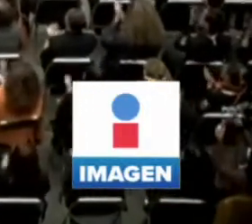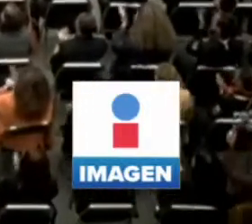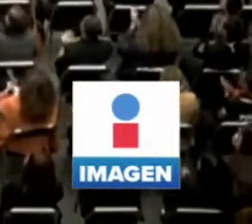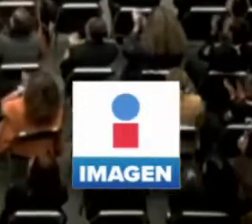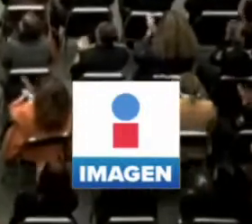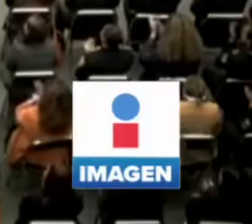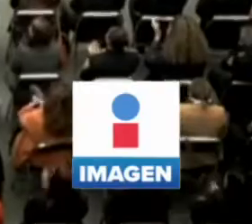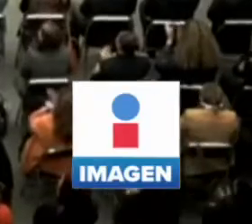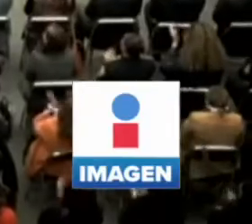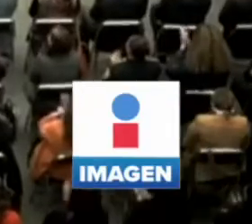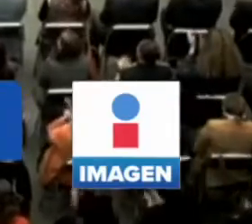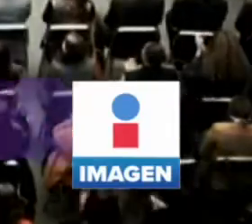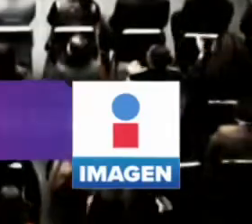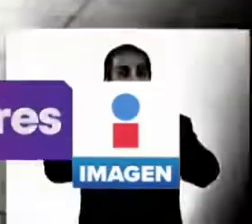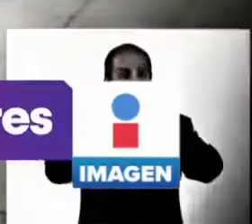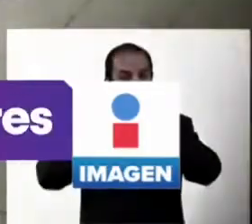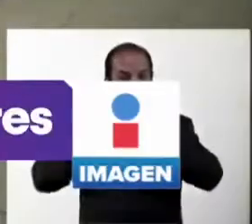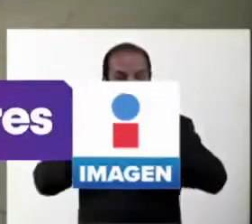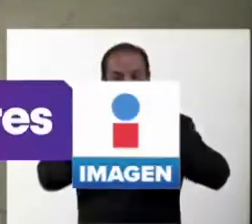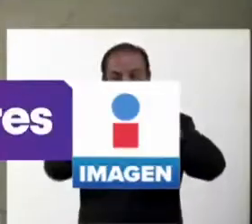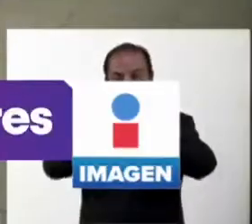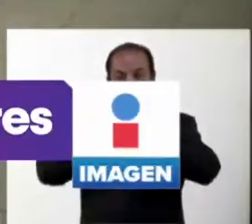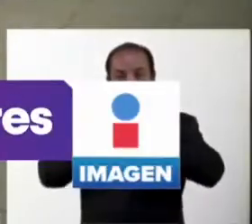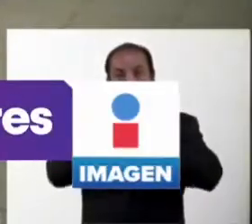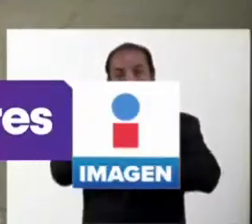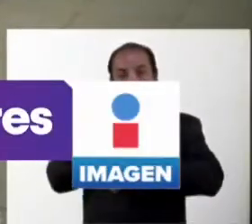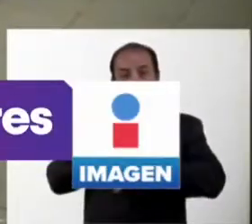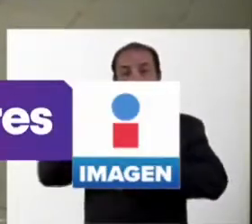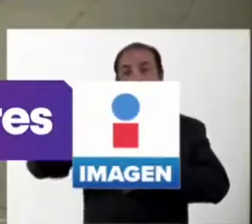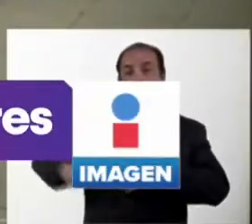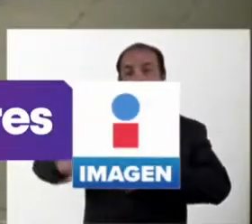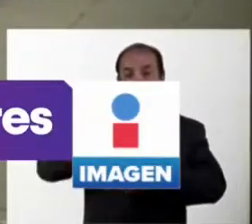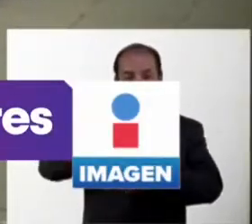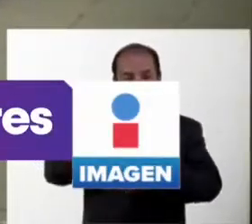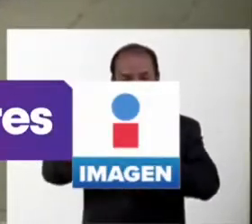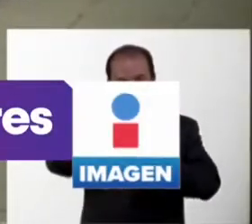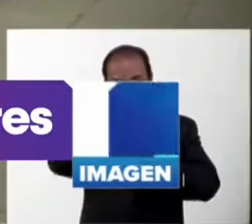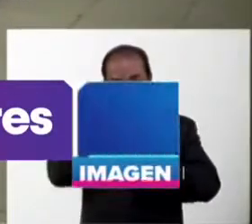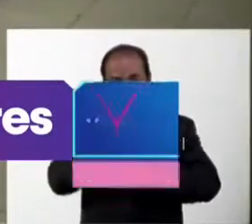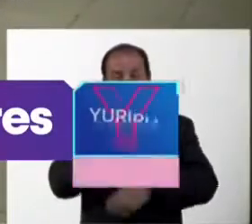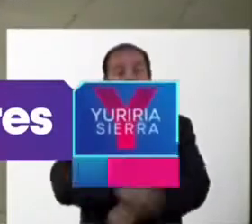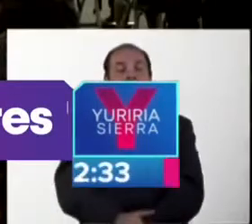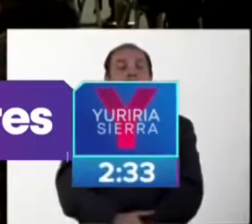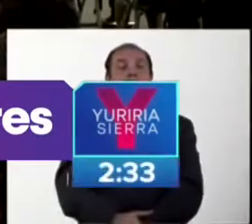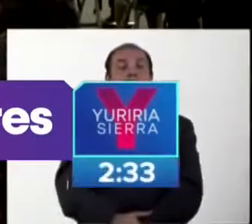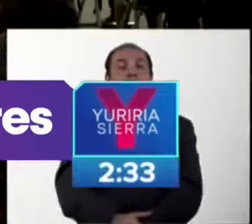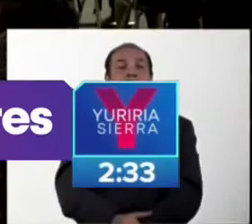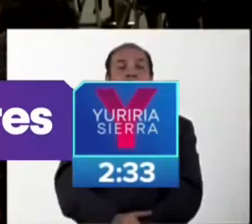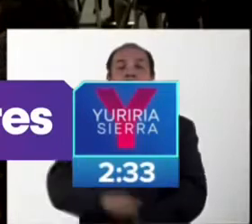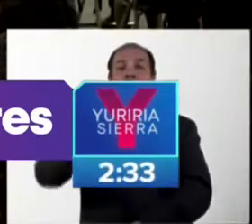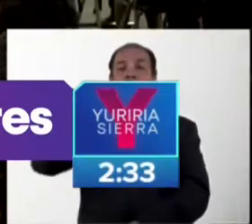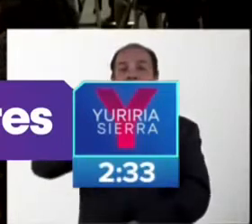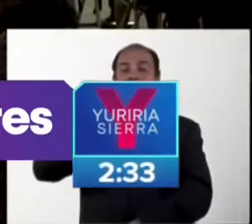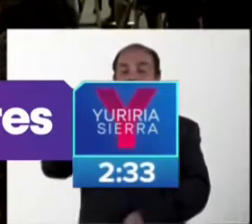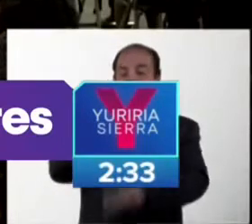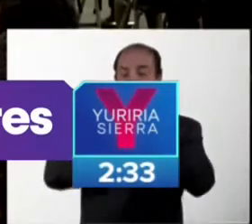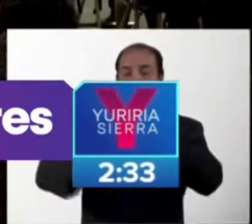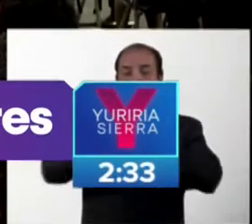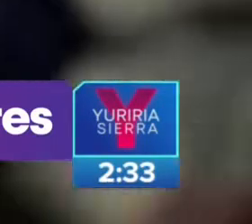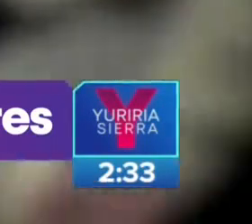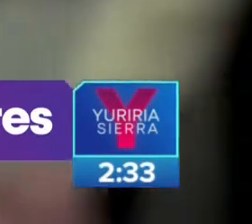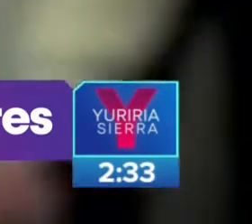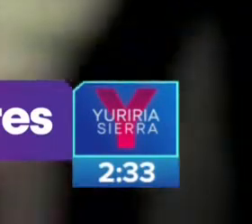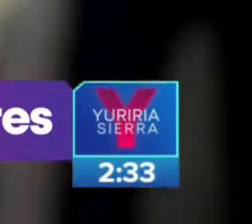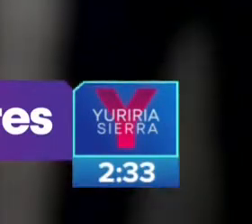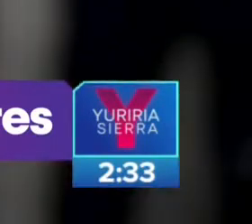La jefa de gobierno, Claudia Sheinbaum, presentó en el Museo de la Ciudad de México el tercer informe de resultados de la alerta de violencia contra las